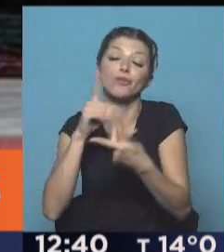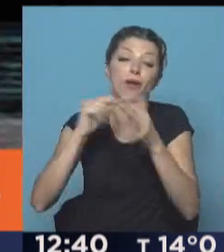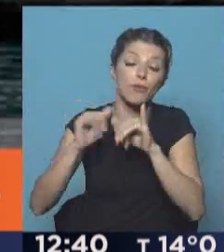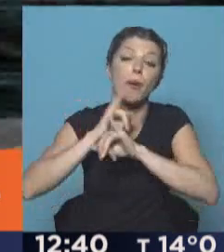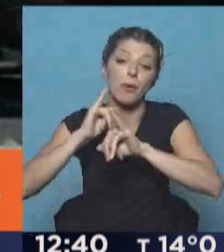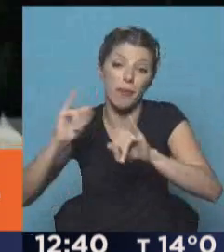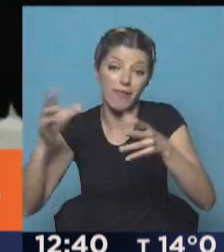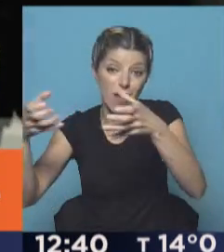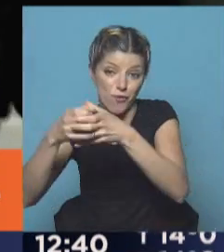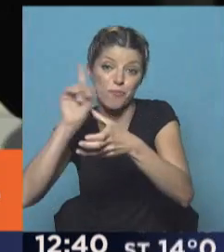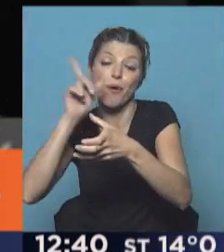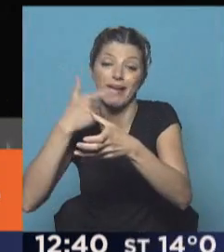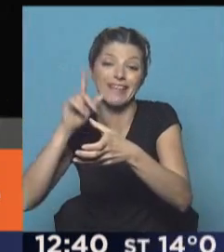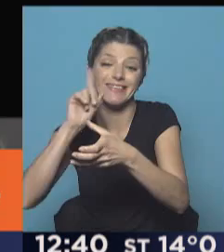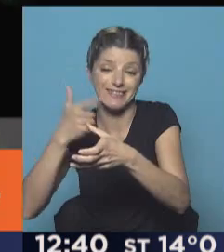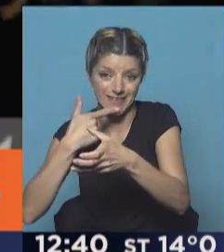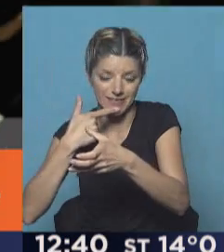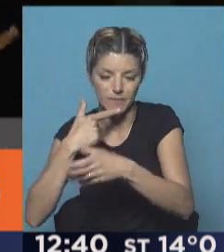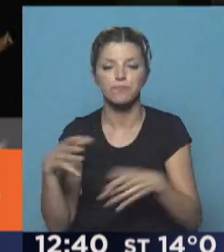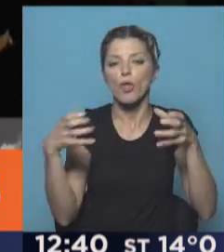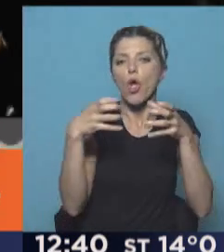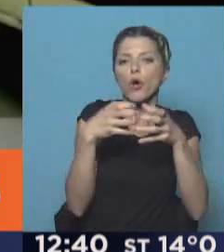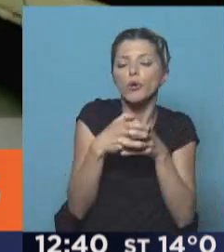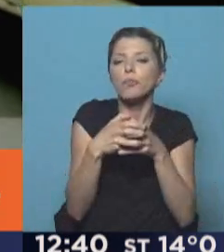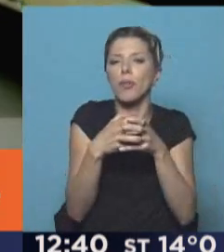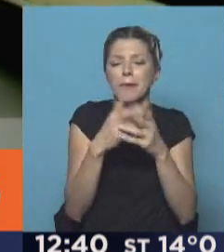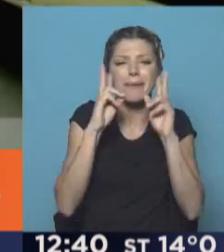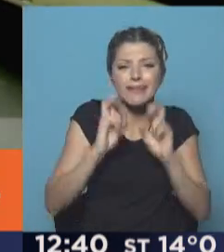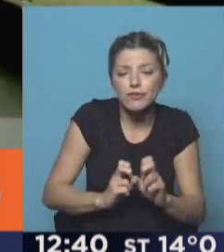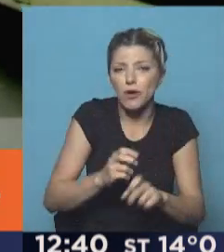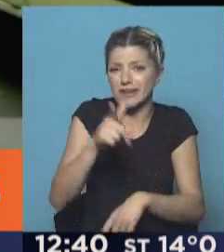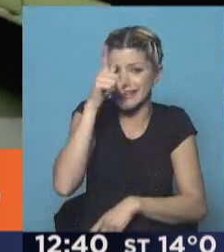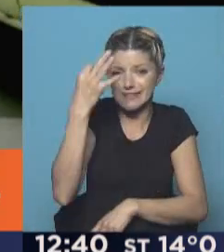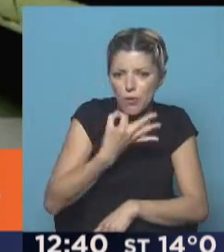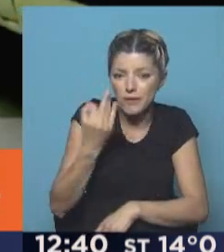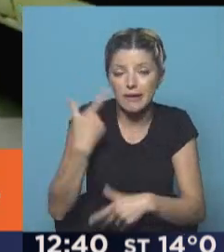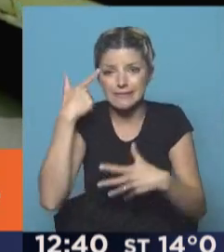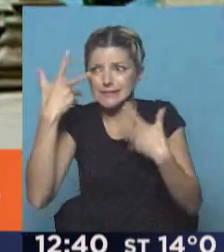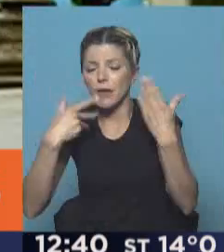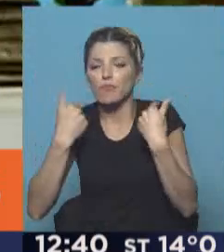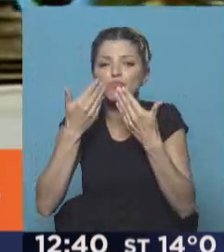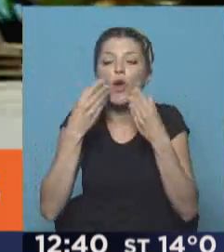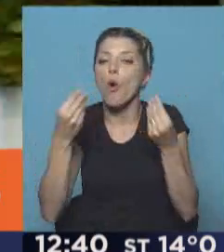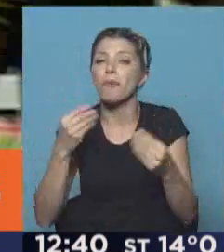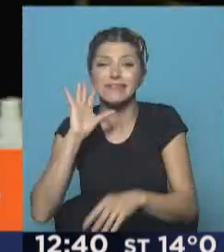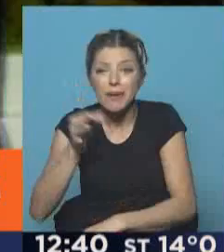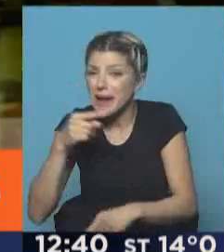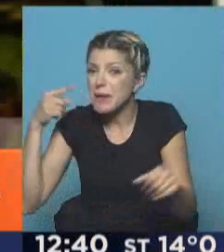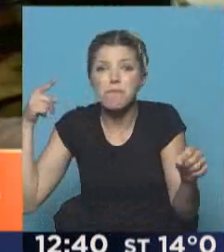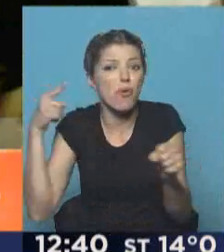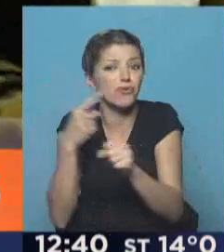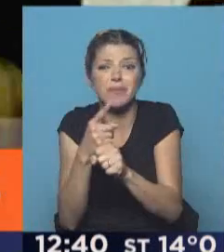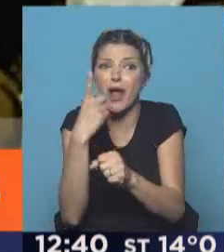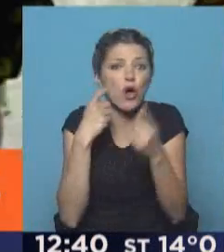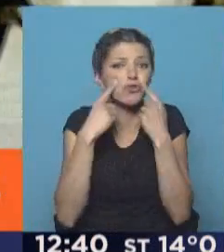ISIS. Los servicios de inteligencia están desconcertados ante este nuevo patrón y conscientes de que es imposible controlar